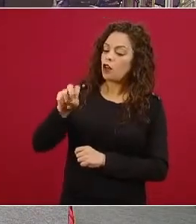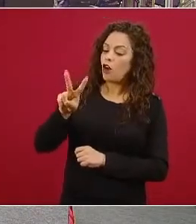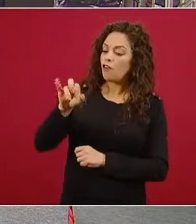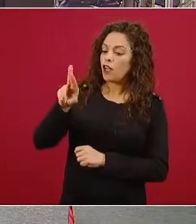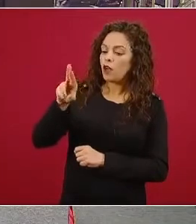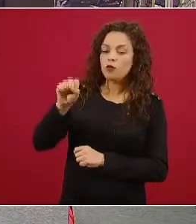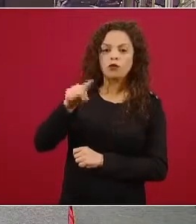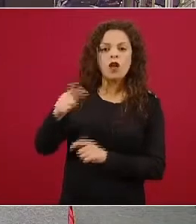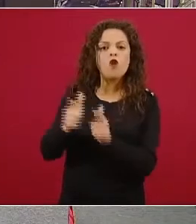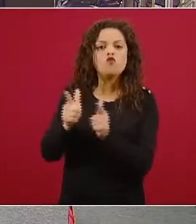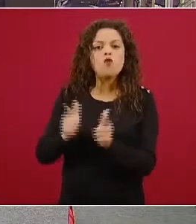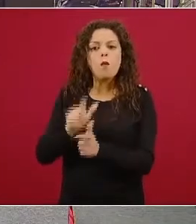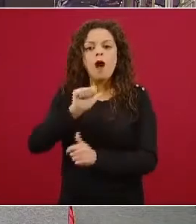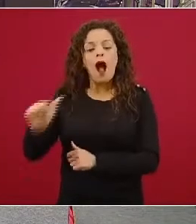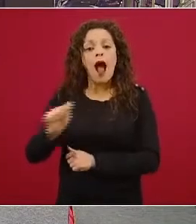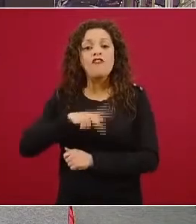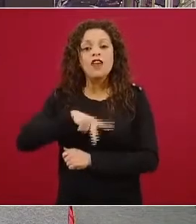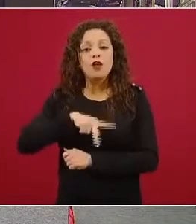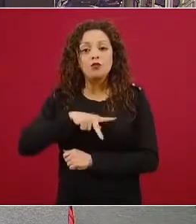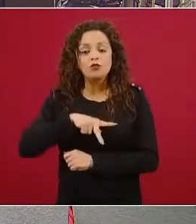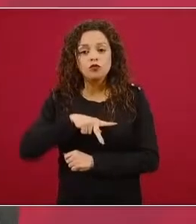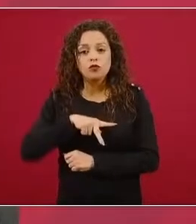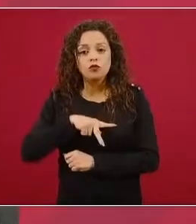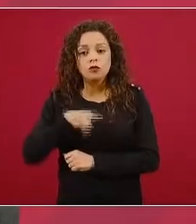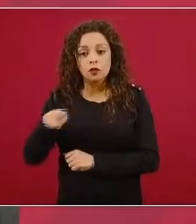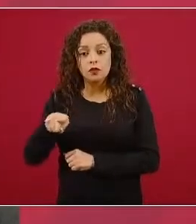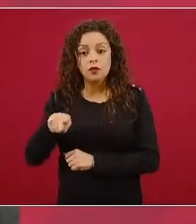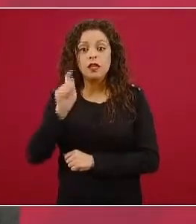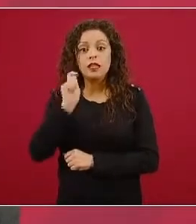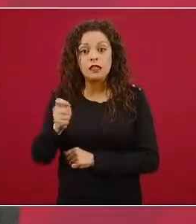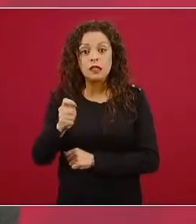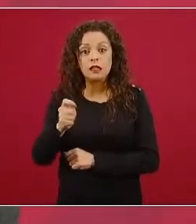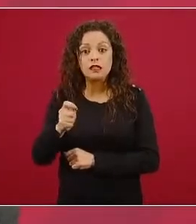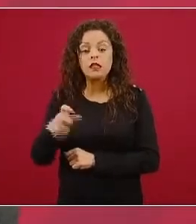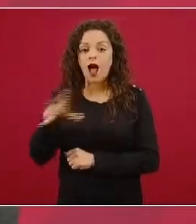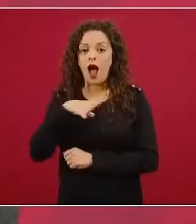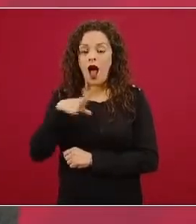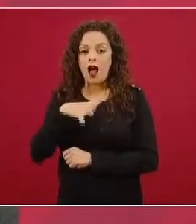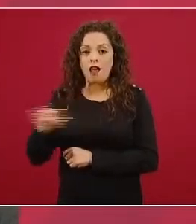virus que generalmente causan infección respiratoria,